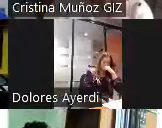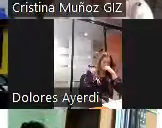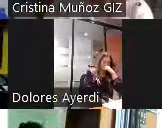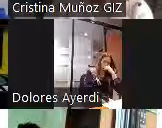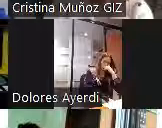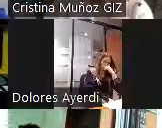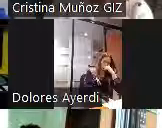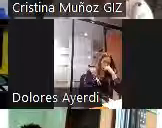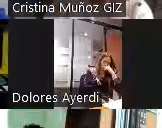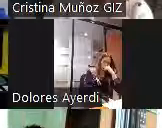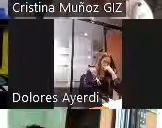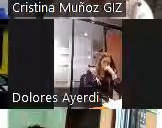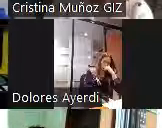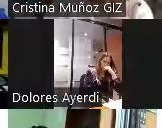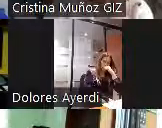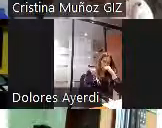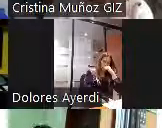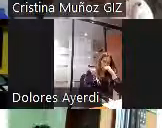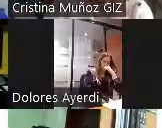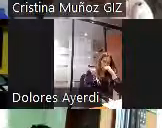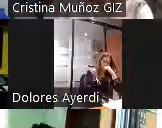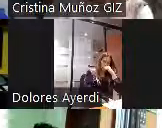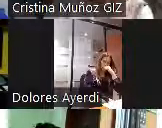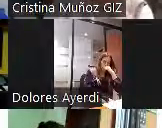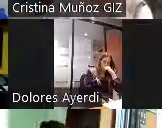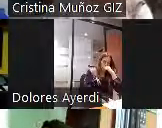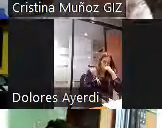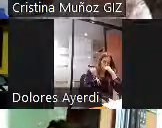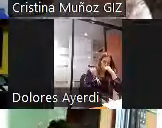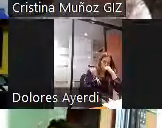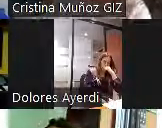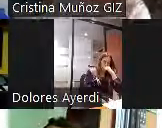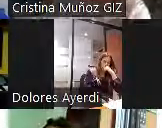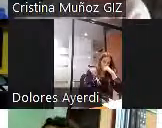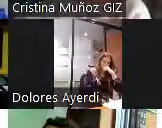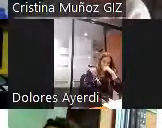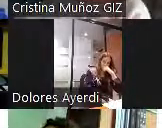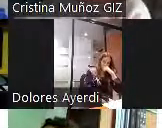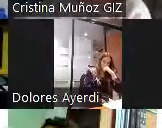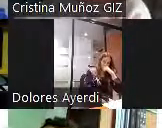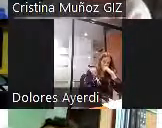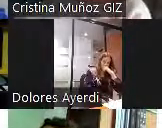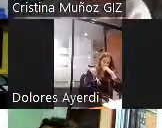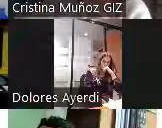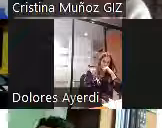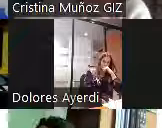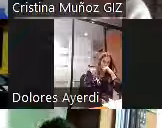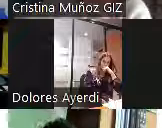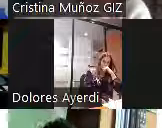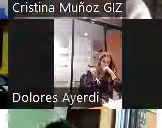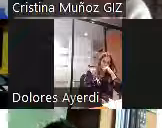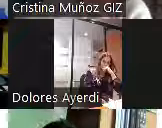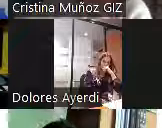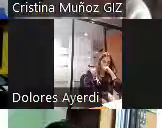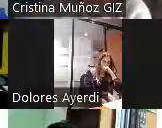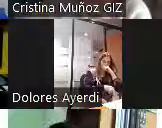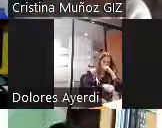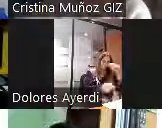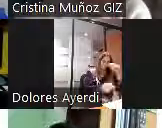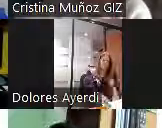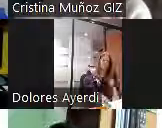dos palabras, adaptabilidad y flexibilidad, que tiene que tener la telaraña, que es el modo de construcción del diseño